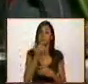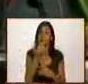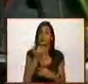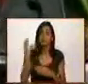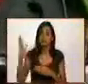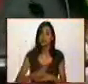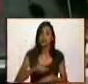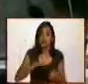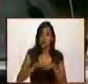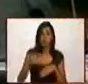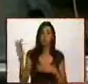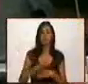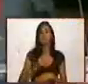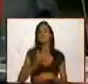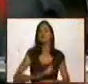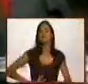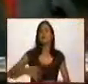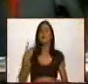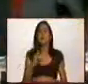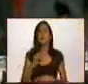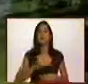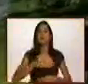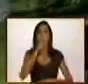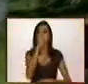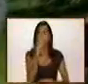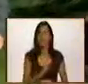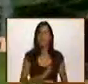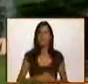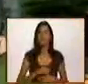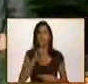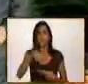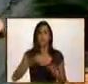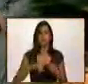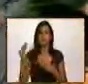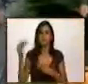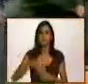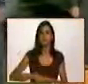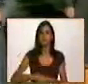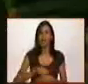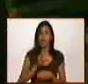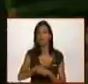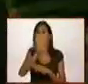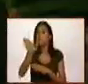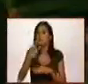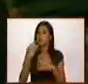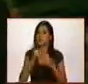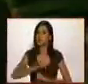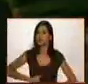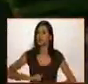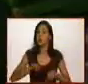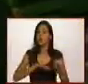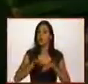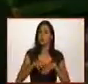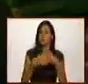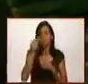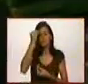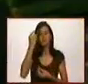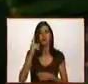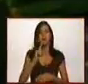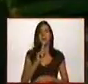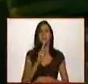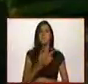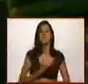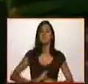jueves de los presidentes de Bolivia, Evo Morales, y de Brasil, Luis Inácio Lula da Silva, a la República de Portugal. Para este jueves se tiene previsto que el primer